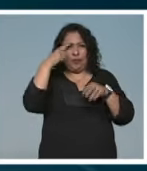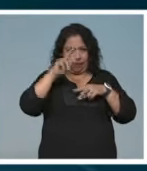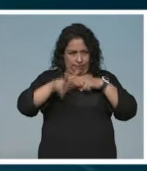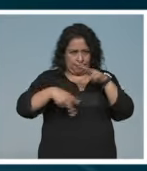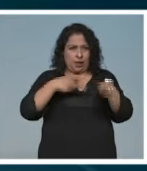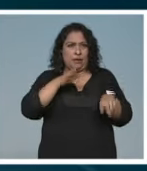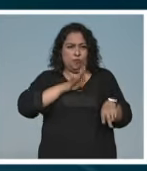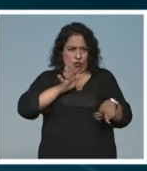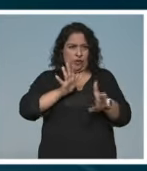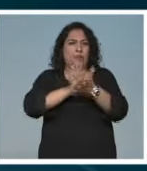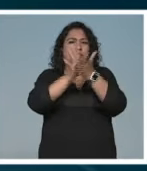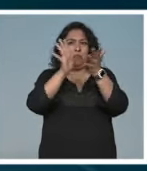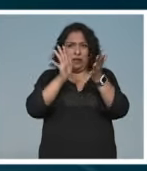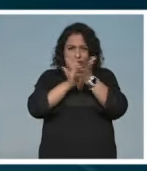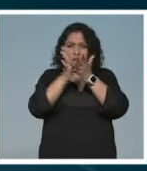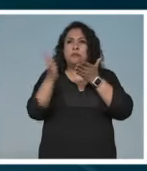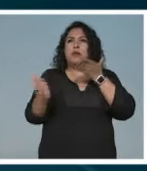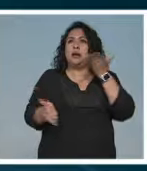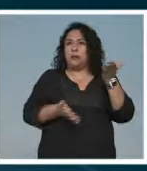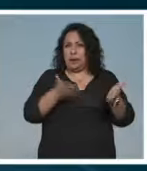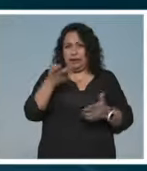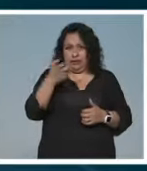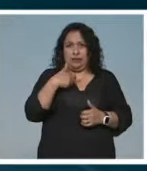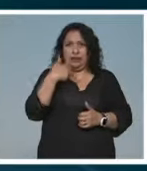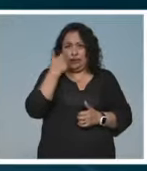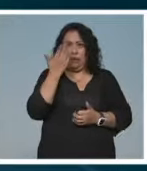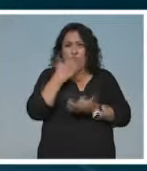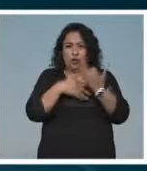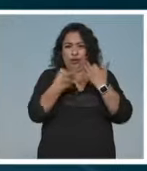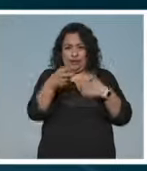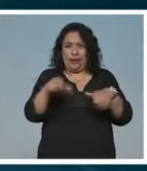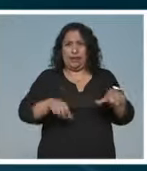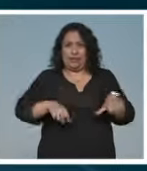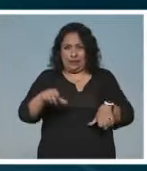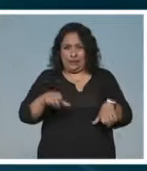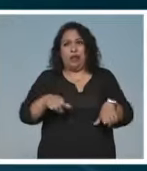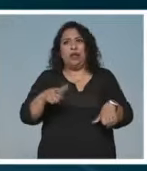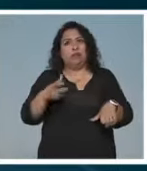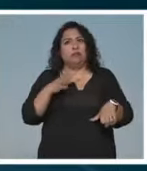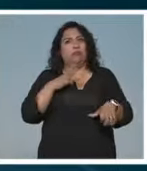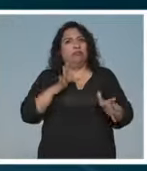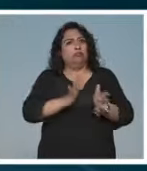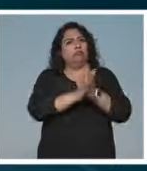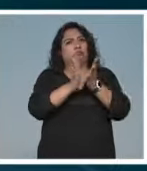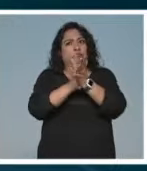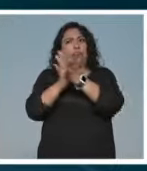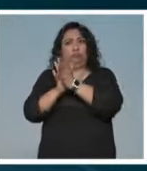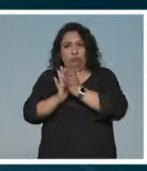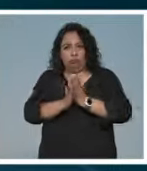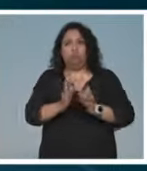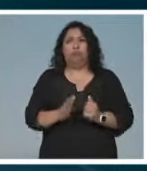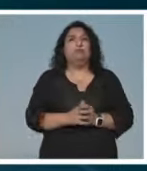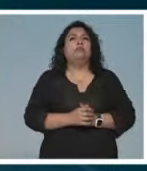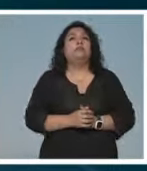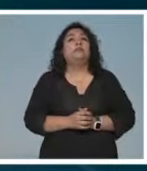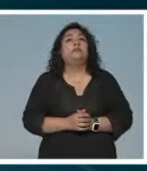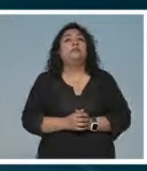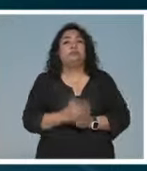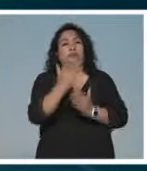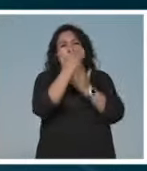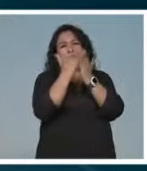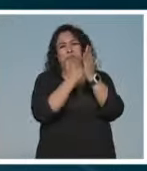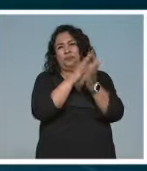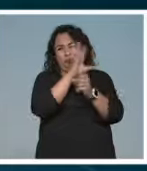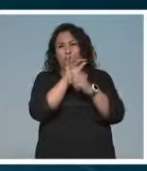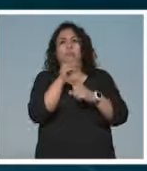asistir, participar y bailar, que es lo que queremos, que todas estas actividades sean participativas. La cartelera